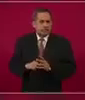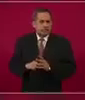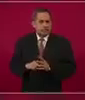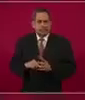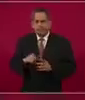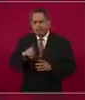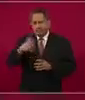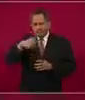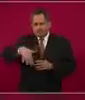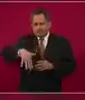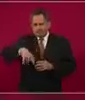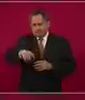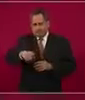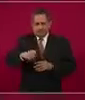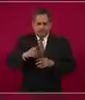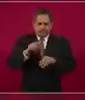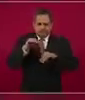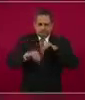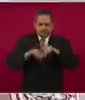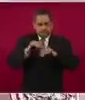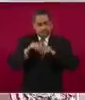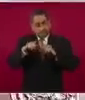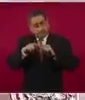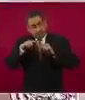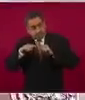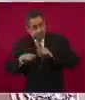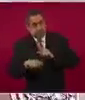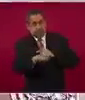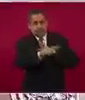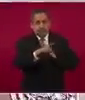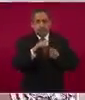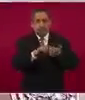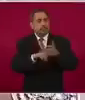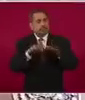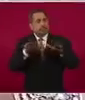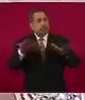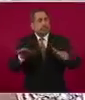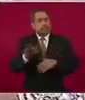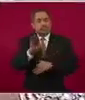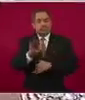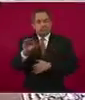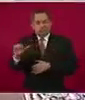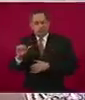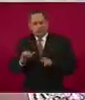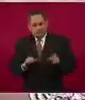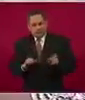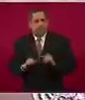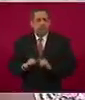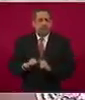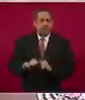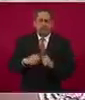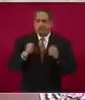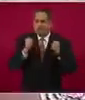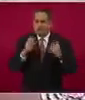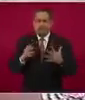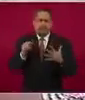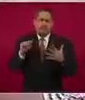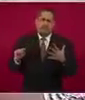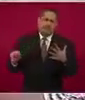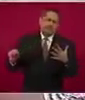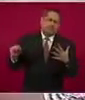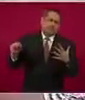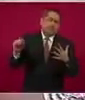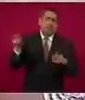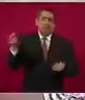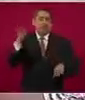estas obras viales para llegar al nuevo aeropuerto Felipe Ángeles, y desde luego muchísima demanda en